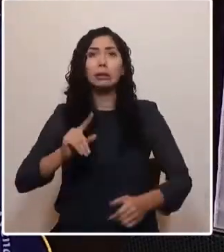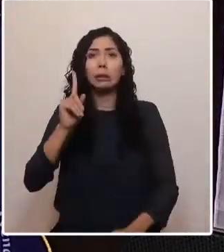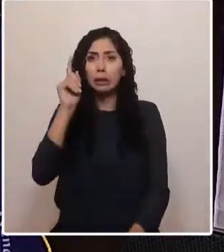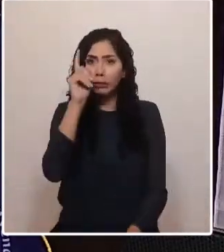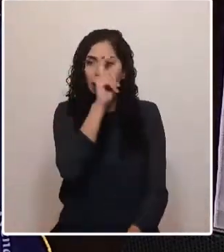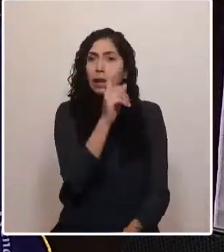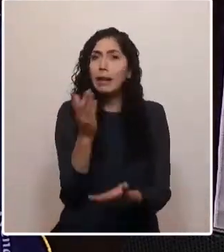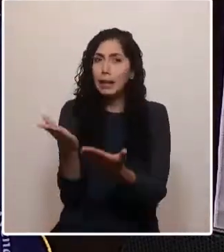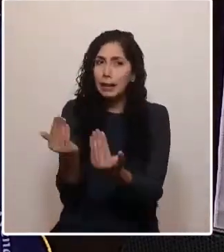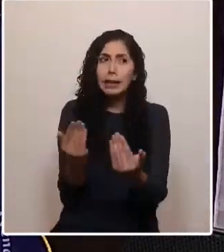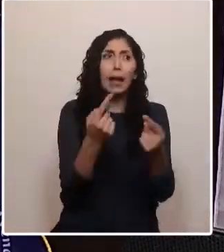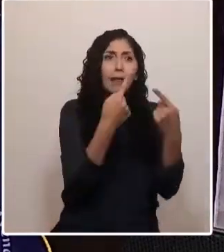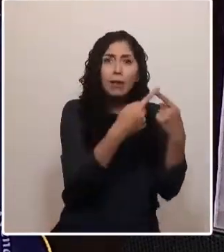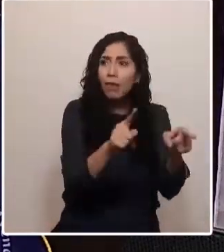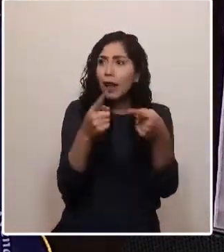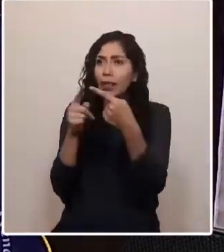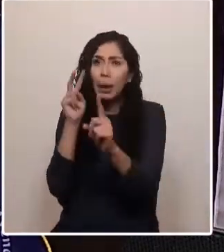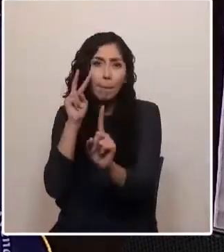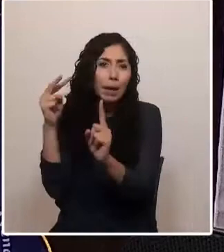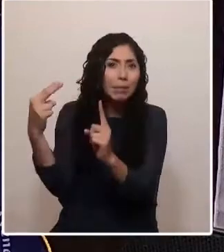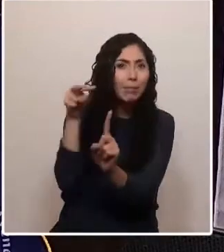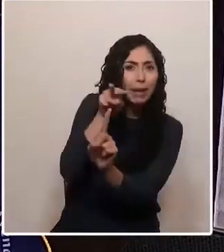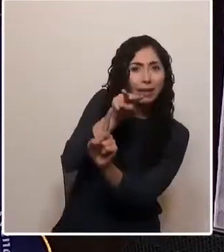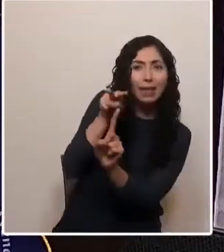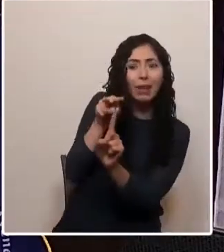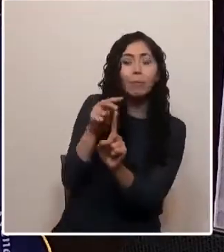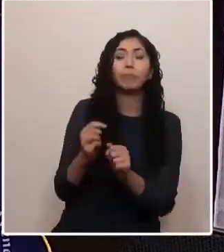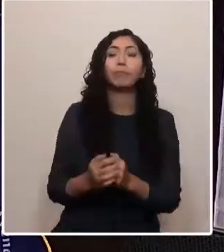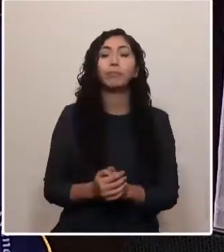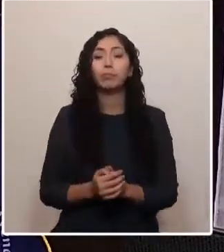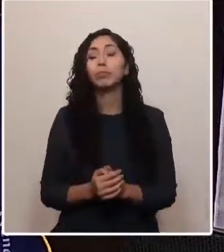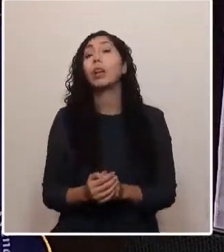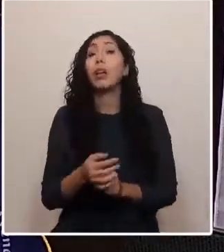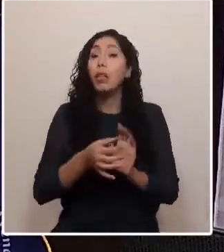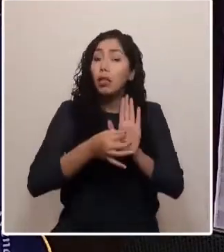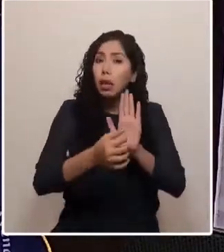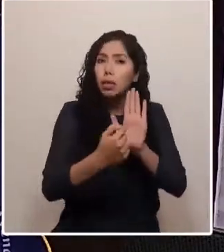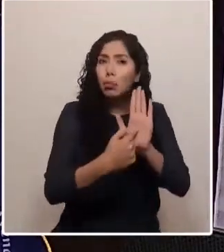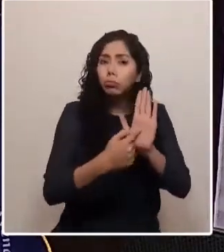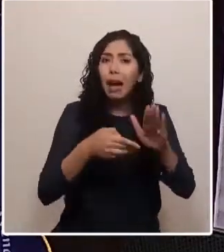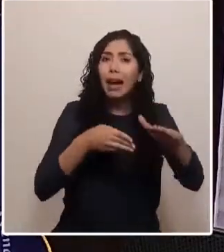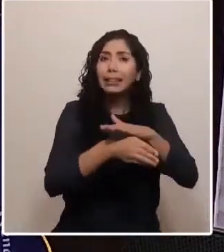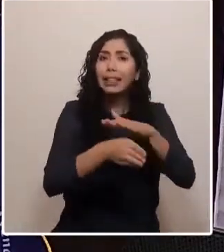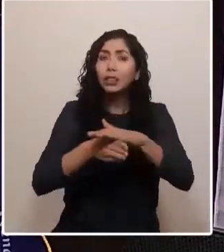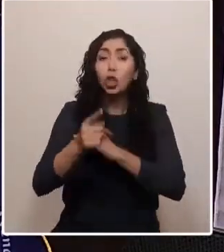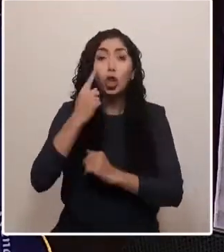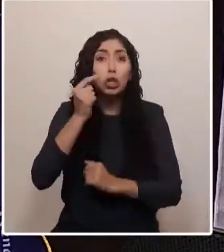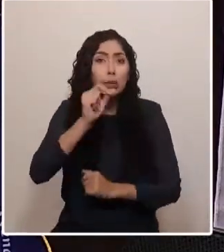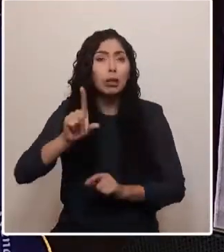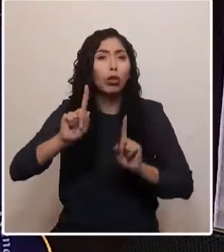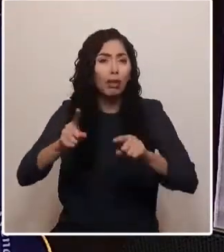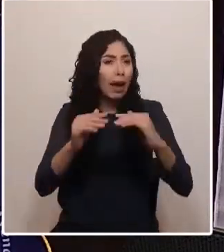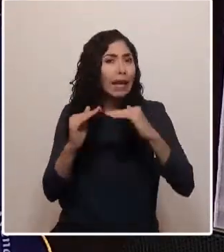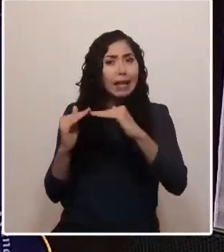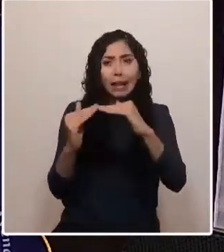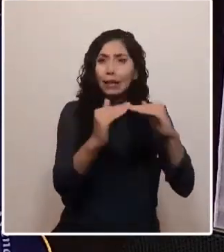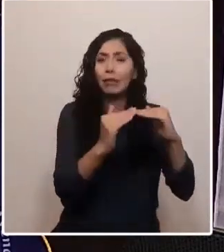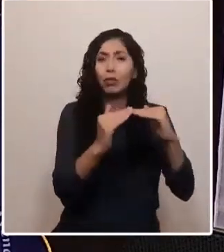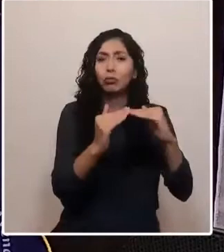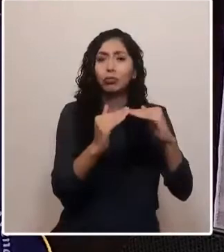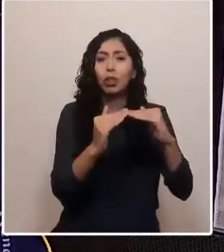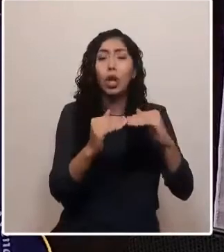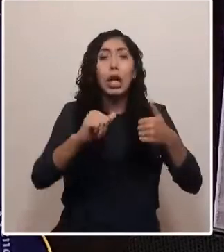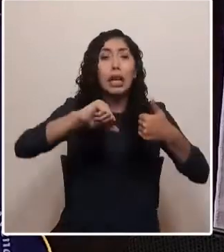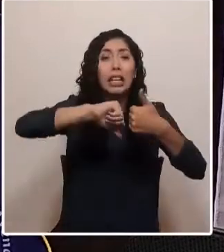distintas miradas. En el inciso 2 del artículo 2 se menciona que el acceso a los conocimientos sea equitativo y abierto. Las brechas de género en ciencias